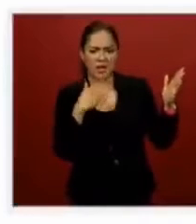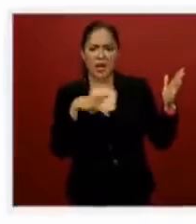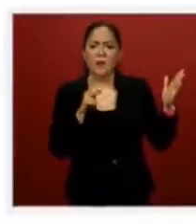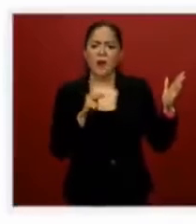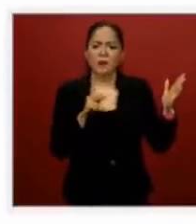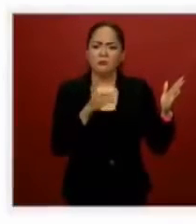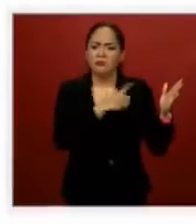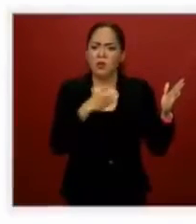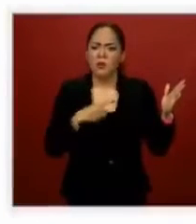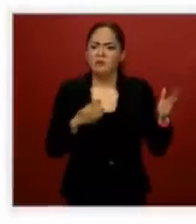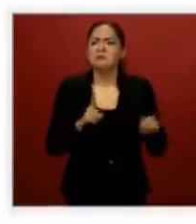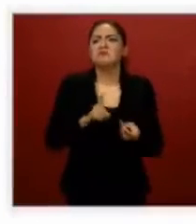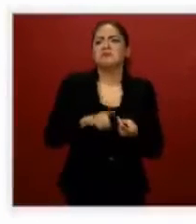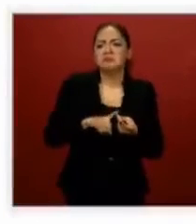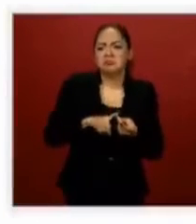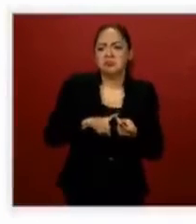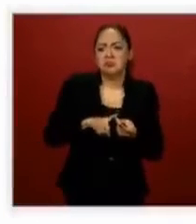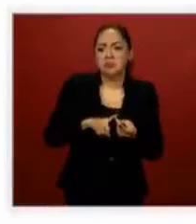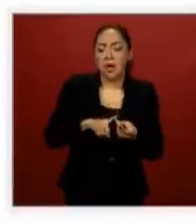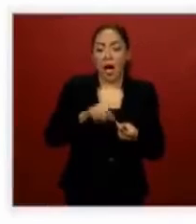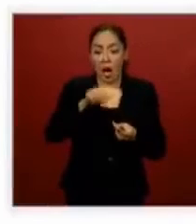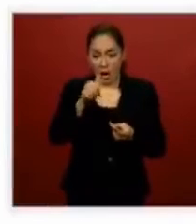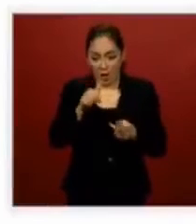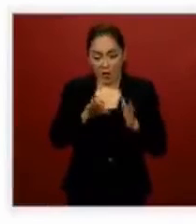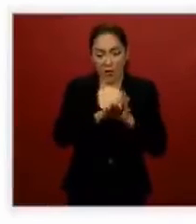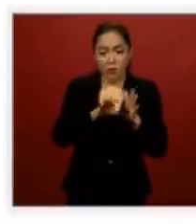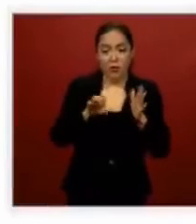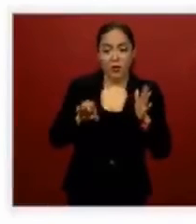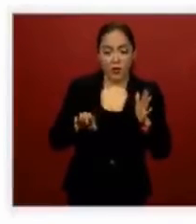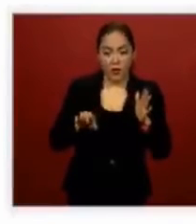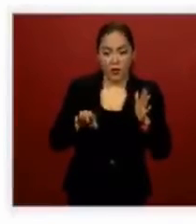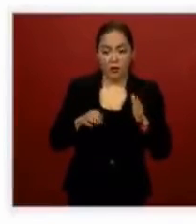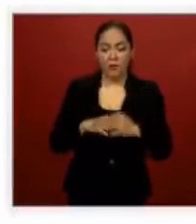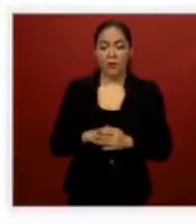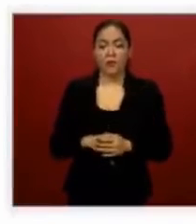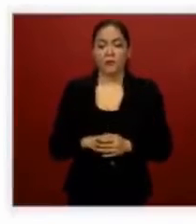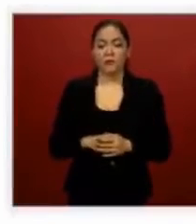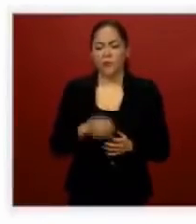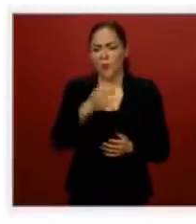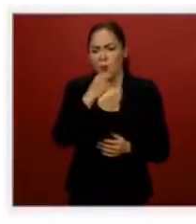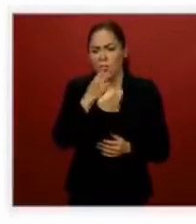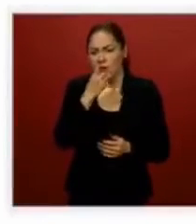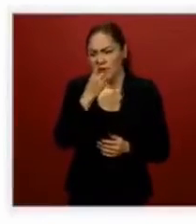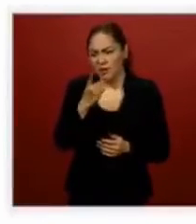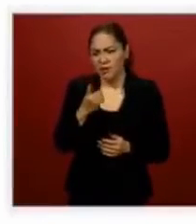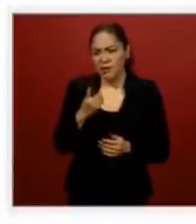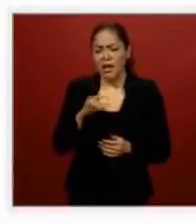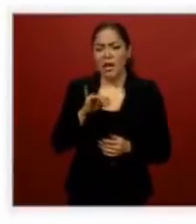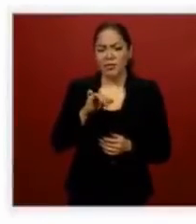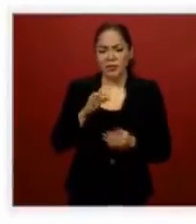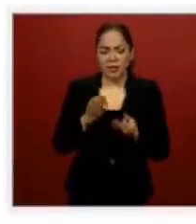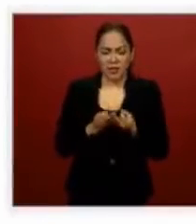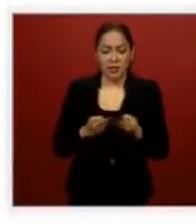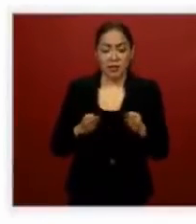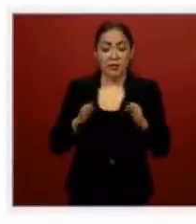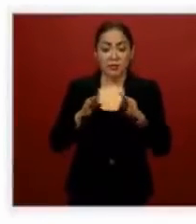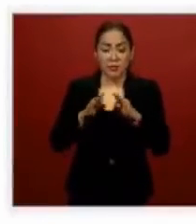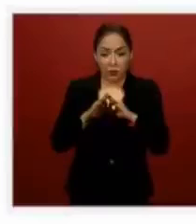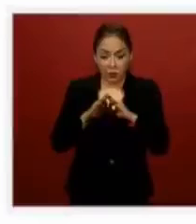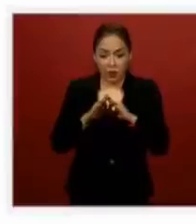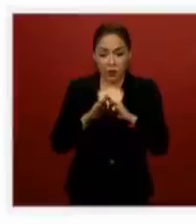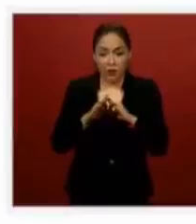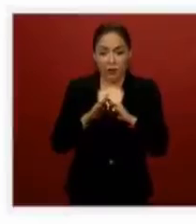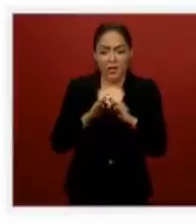Saramago, este escritor famoso, le entregaron el premio Nobel, él hablaba de la necesidad de reforzar los